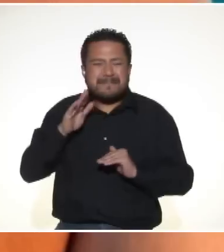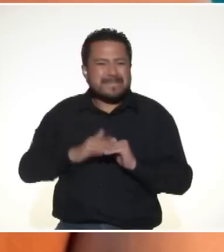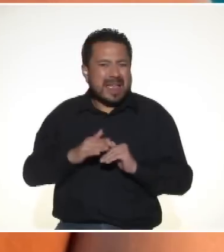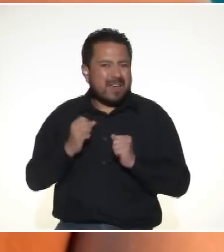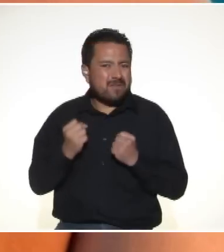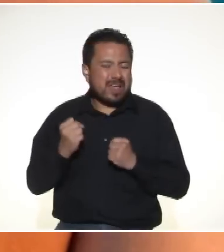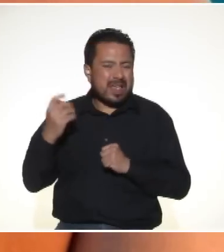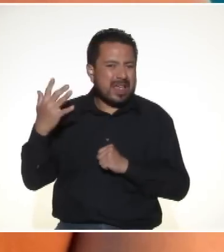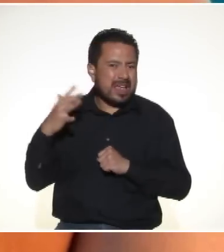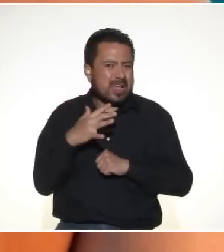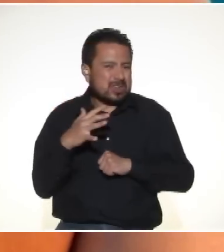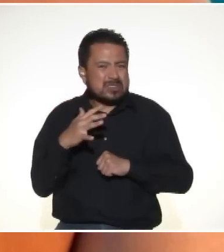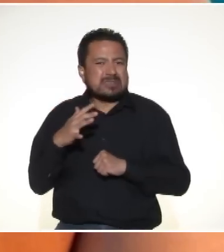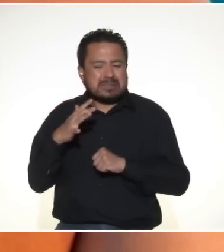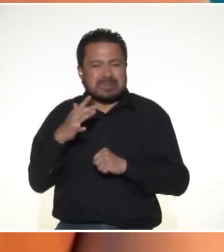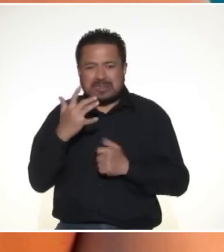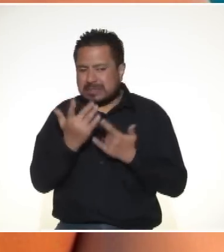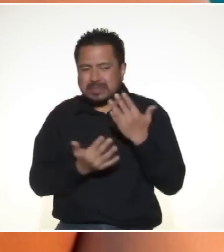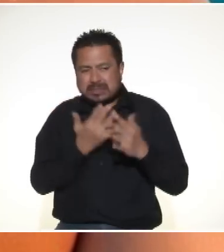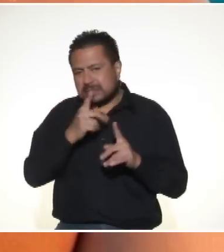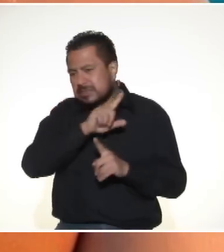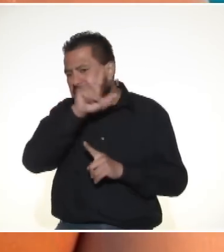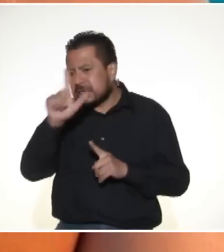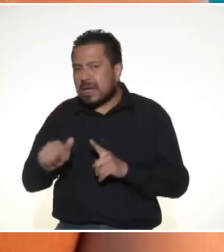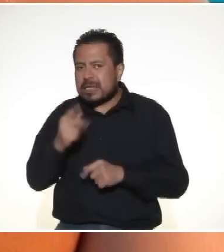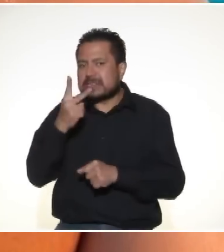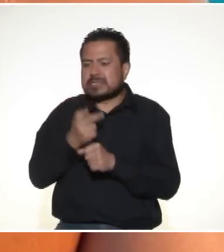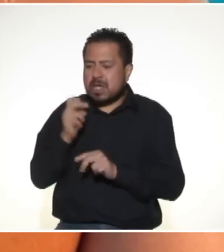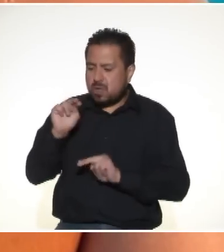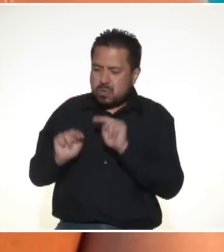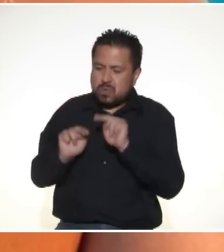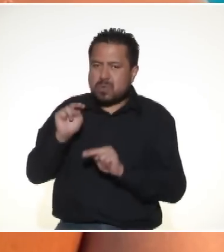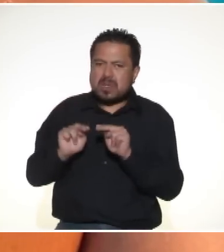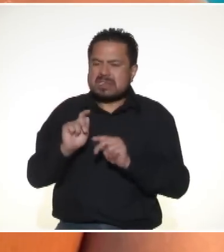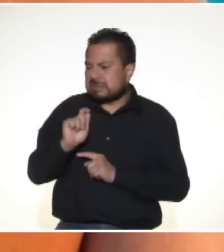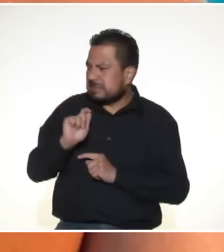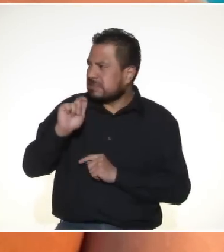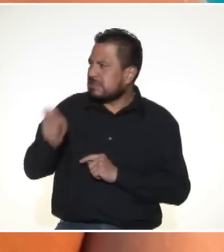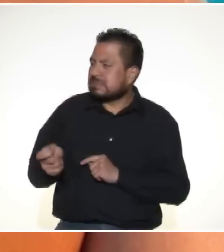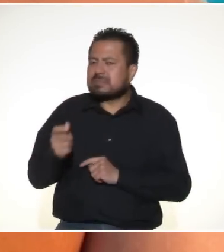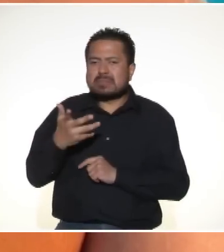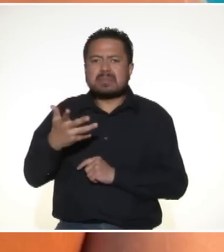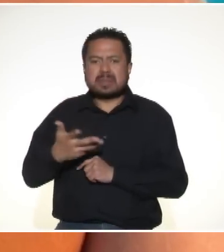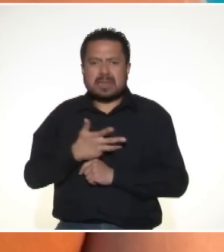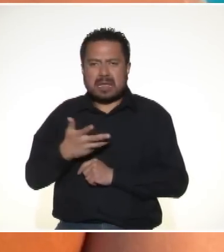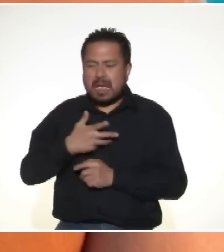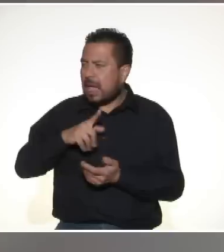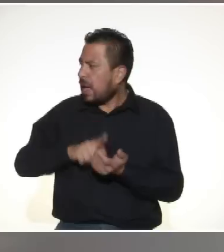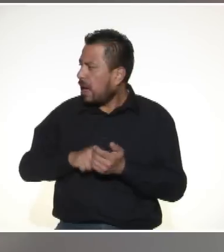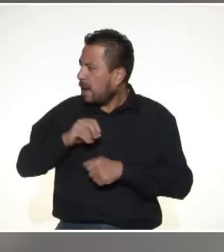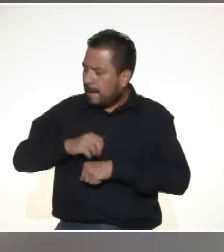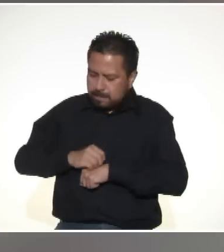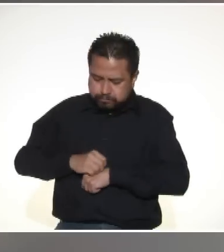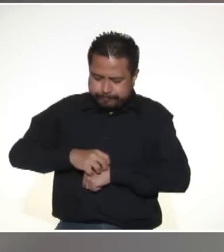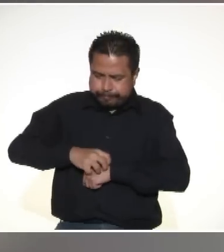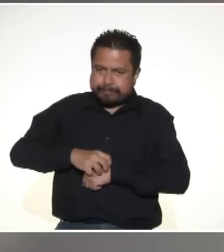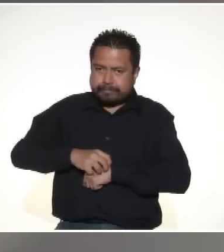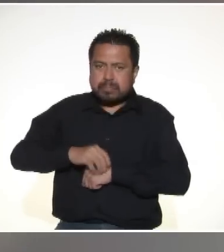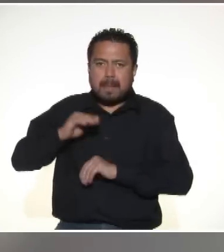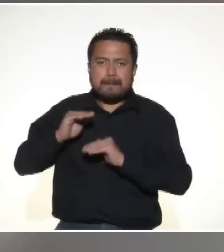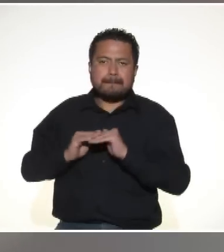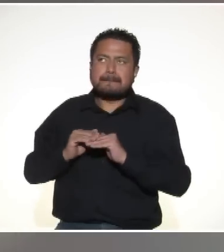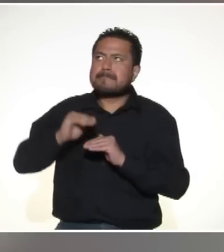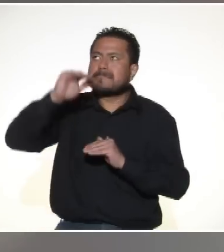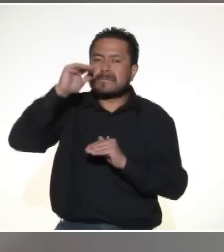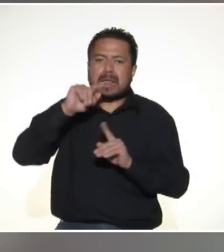exposición, esta quemadura se convierte en segundo nivel, que quiere decir que hay presencia de ampollas y hay una elevación